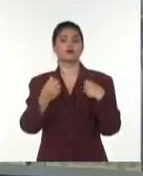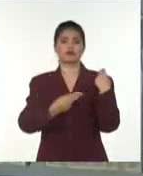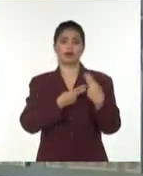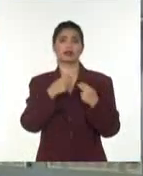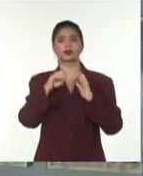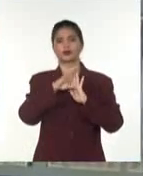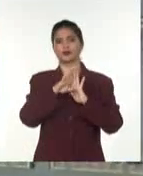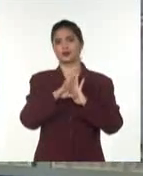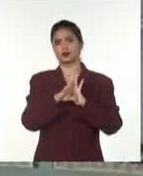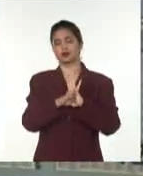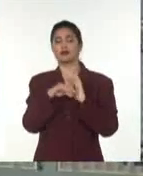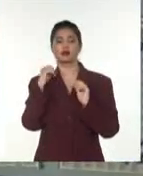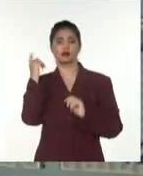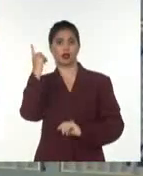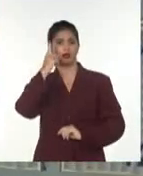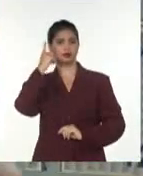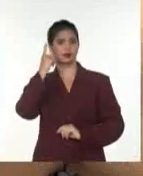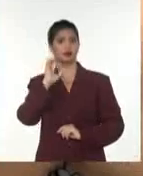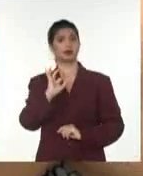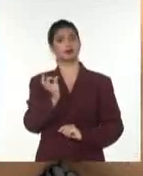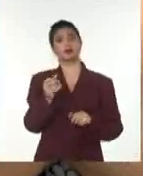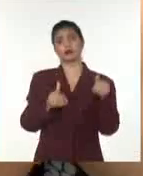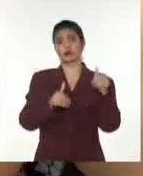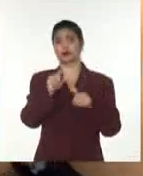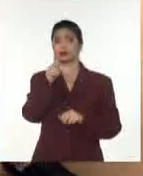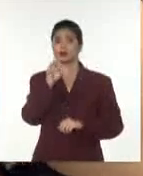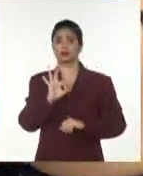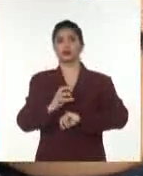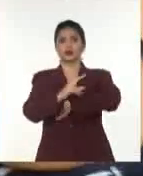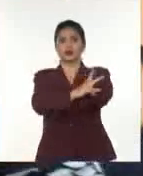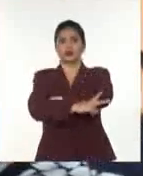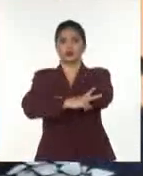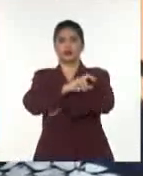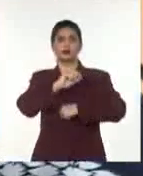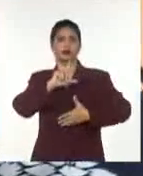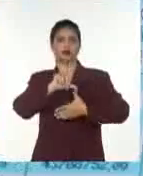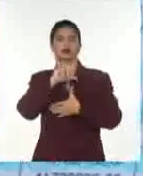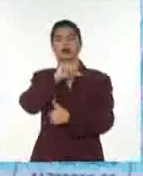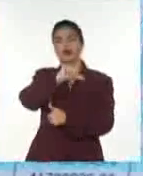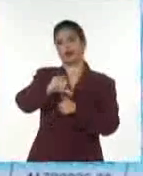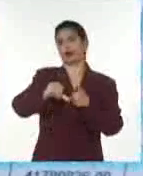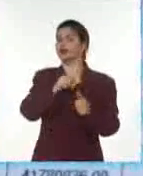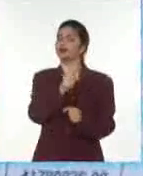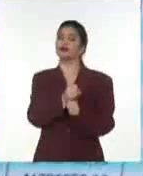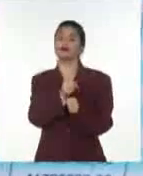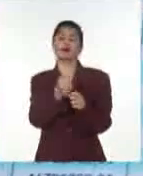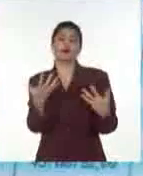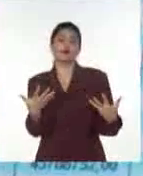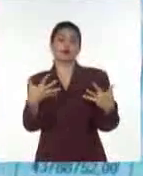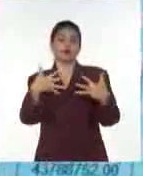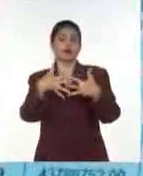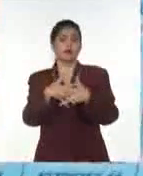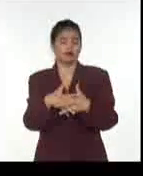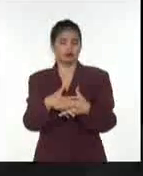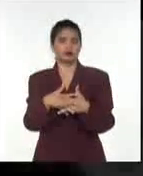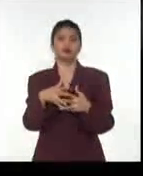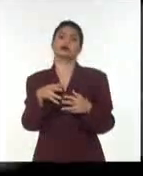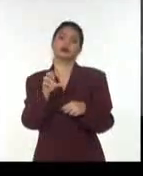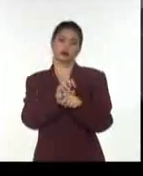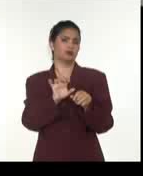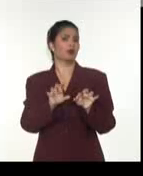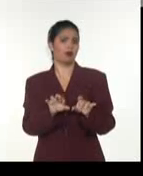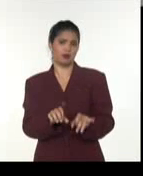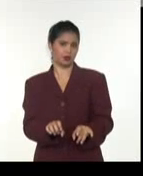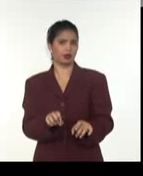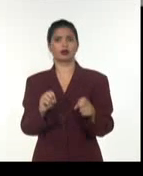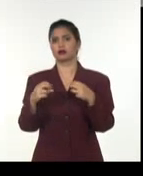que también integra a expertos de 18 países de América Latina y el Caribe a través de la red Remarco.